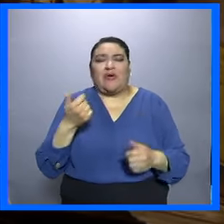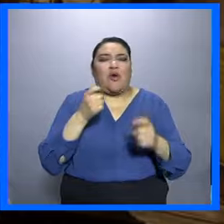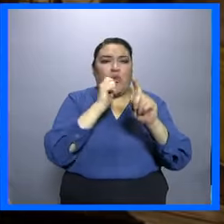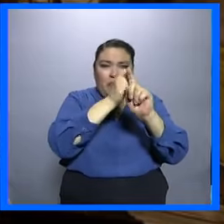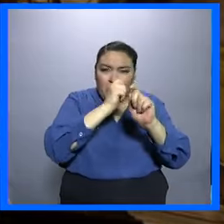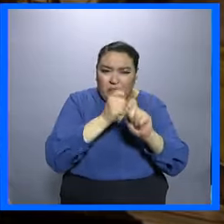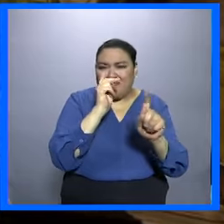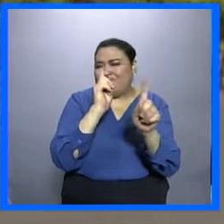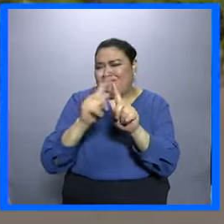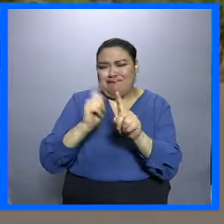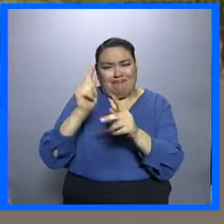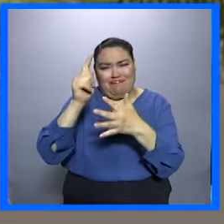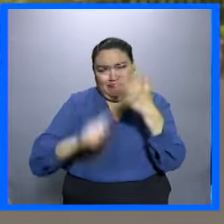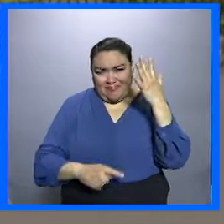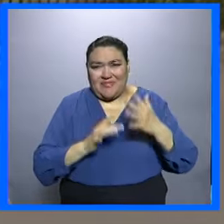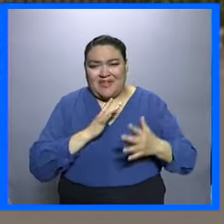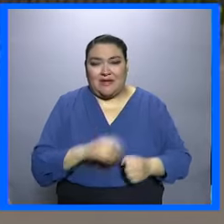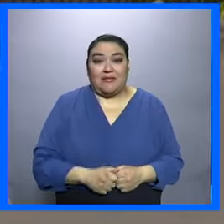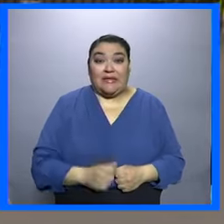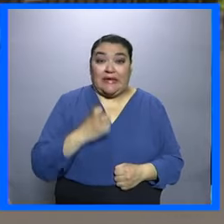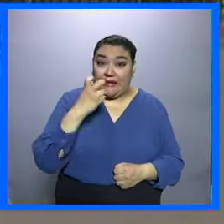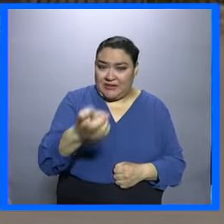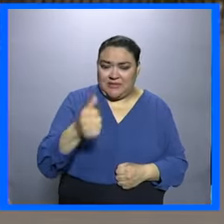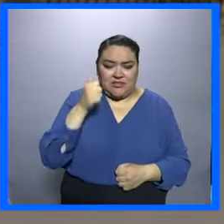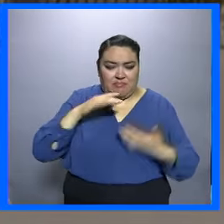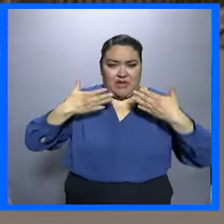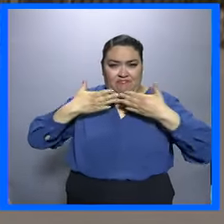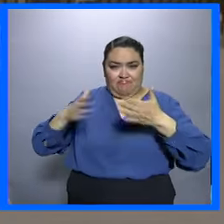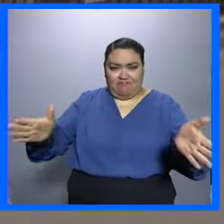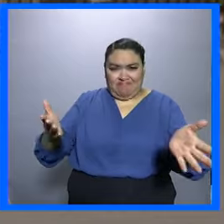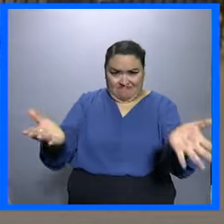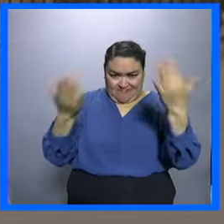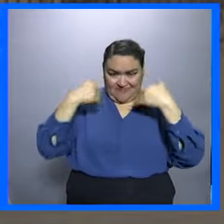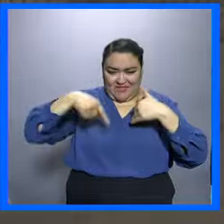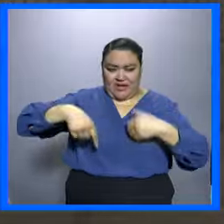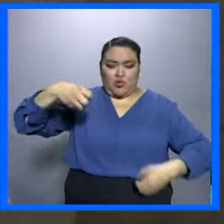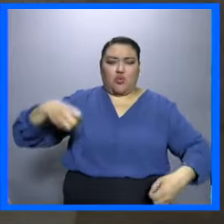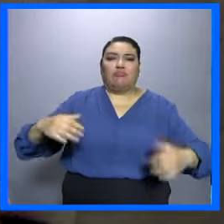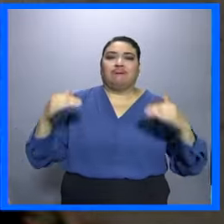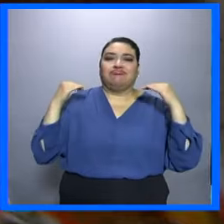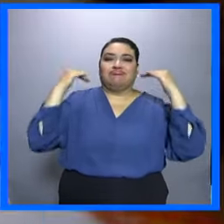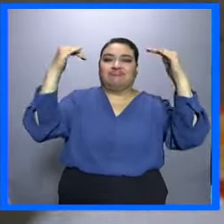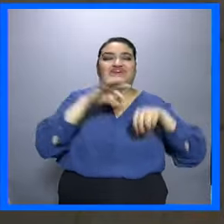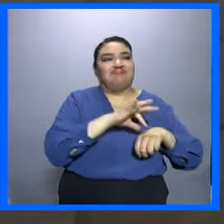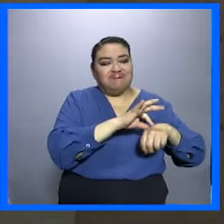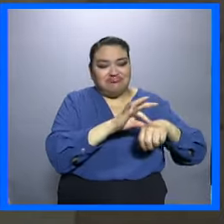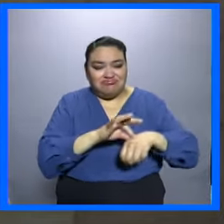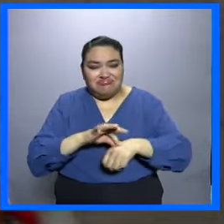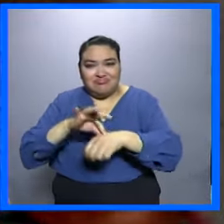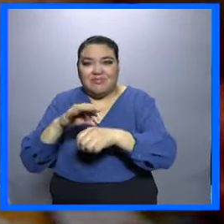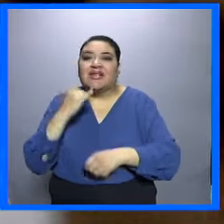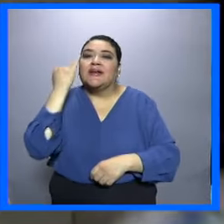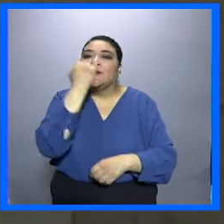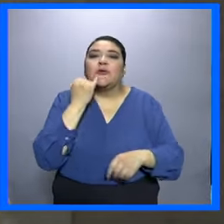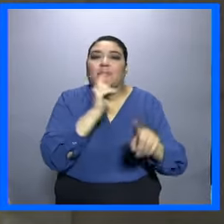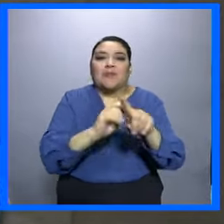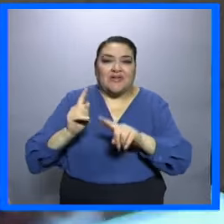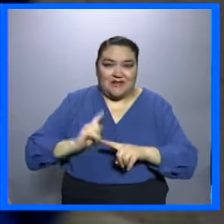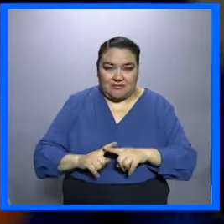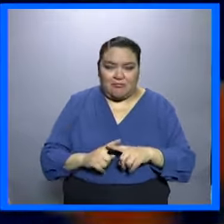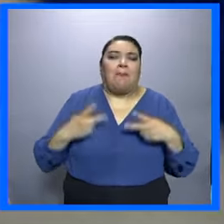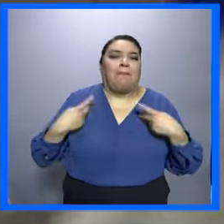esculturas. Como parte de la política de puertas abiertas del máximo tribunal, los recorridos se dan en varios idiomas y adaptados